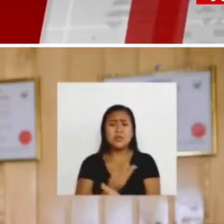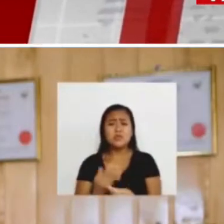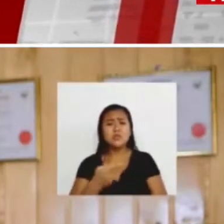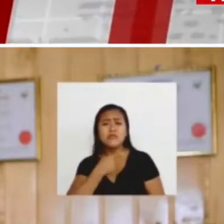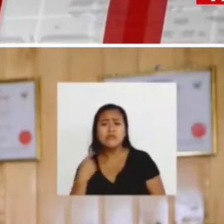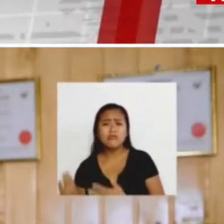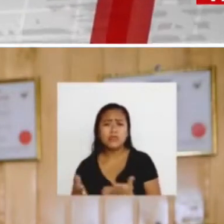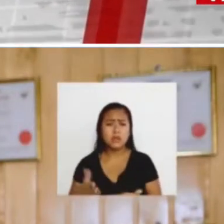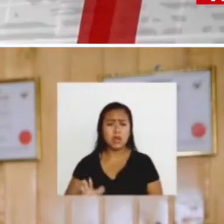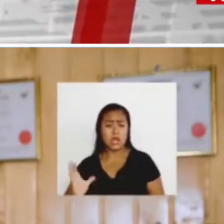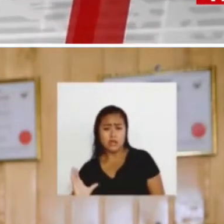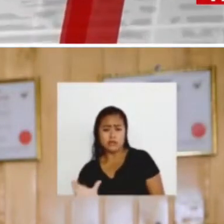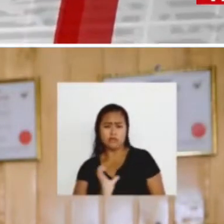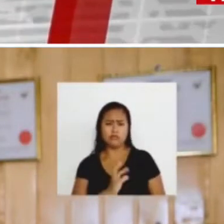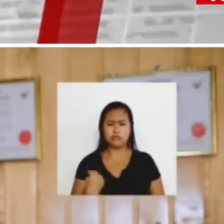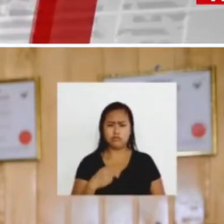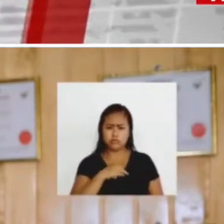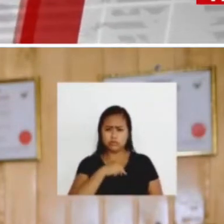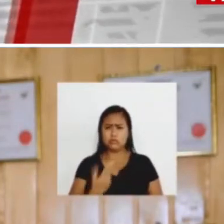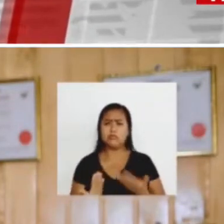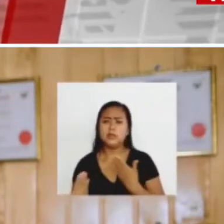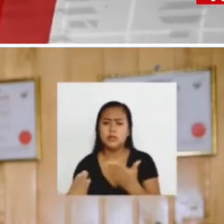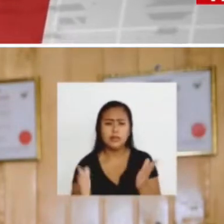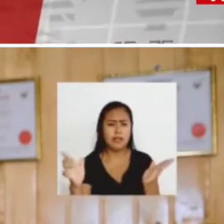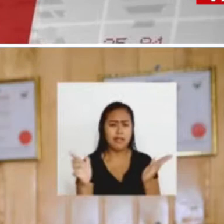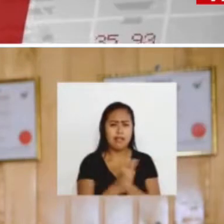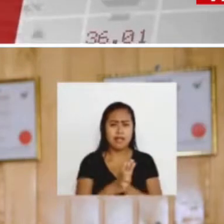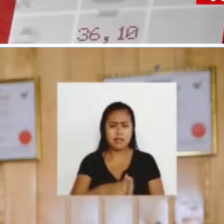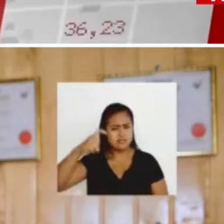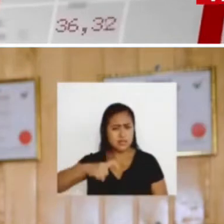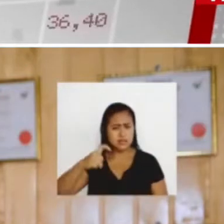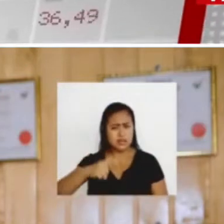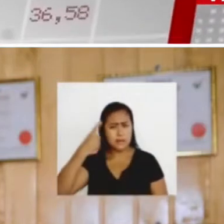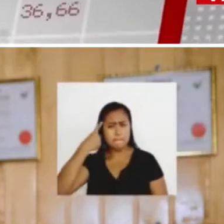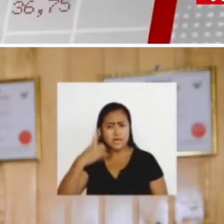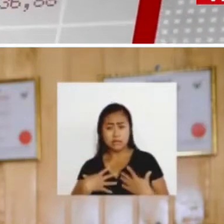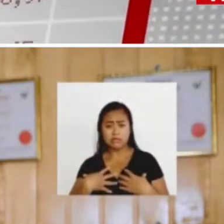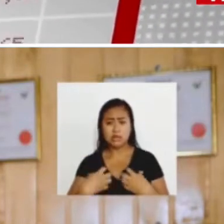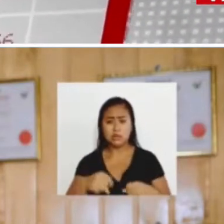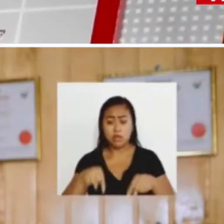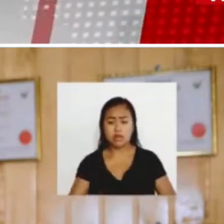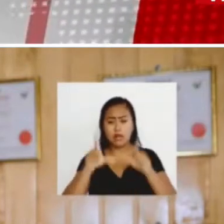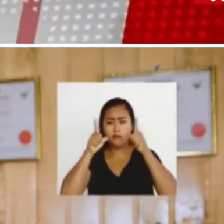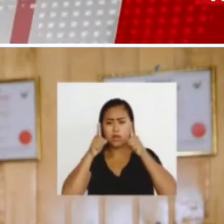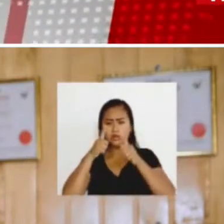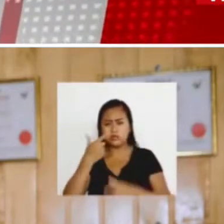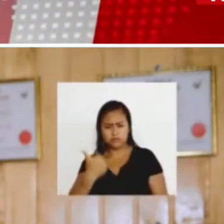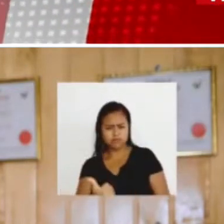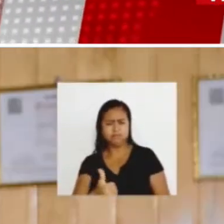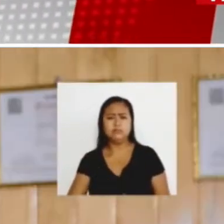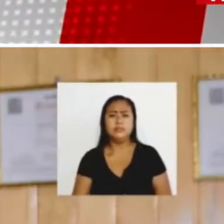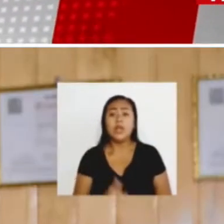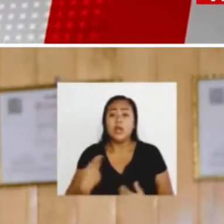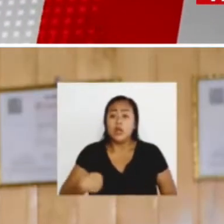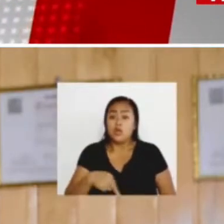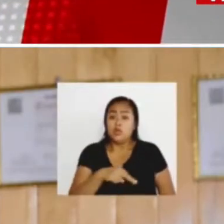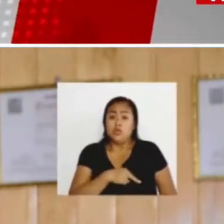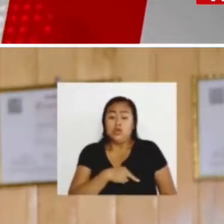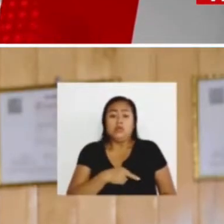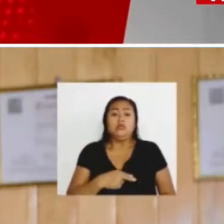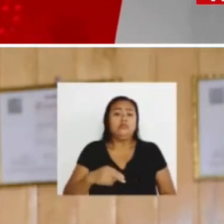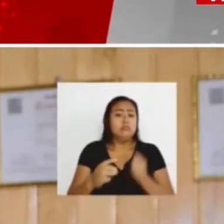A veces nosotros hemos sido objeto de insultos, de amenazas, porque estamos chocando con las grandes